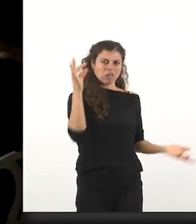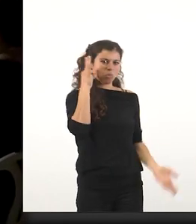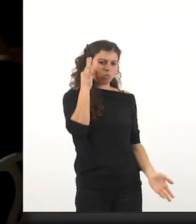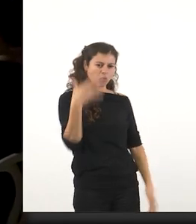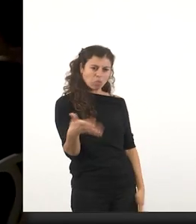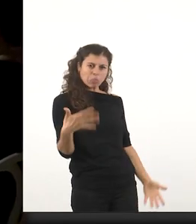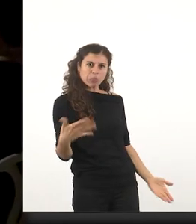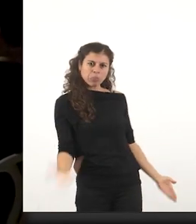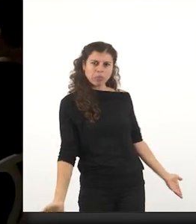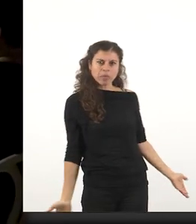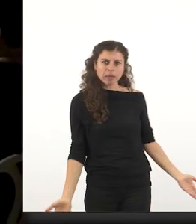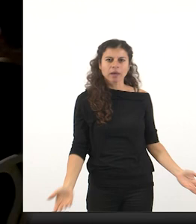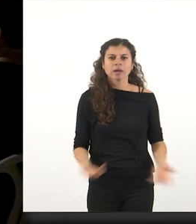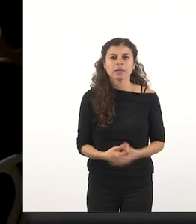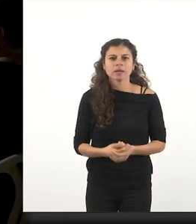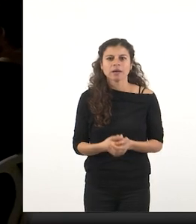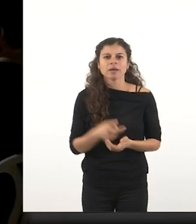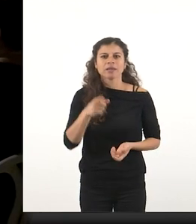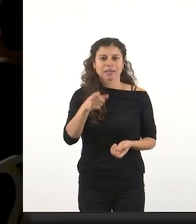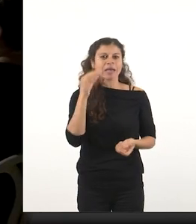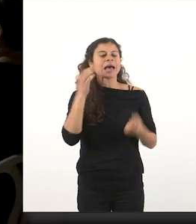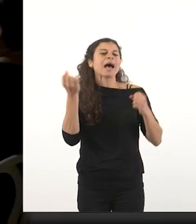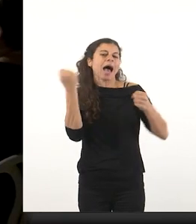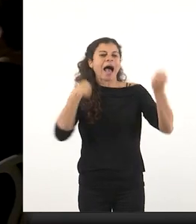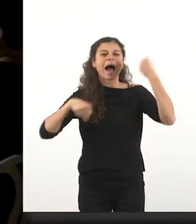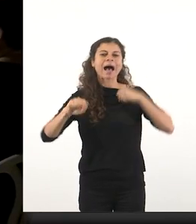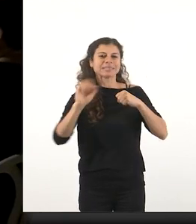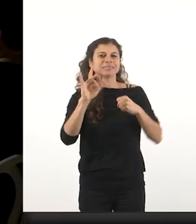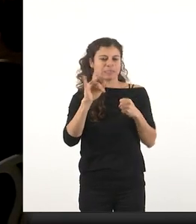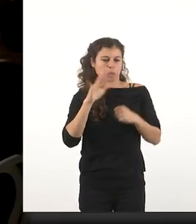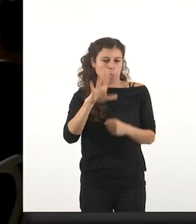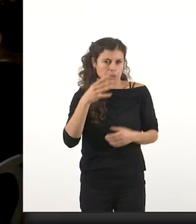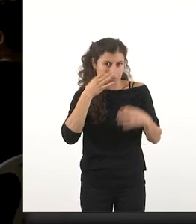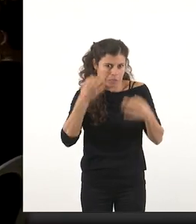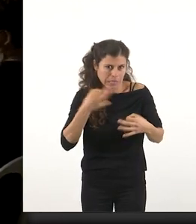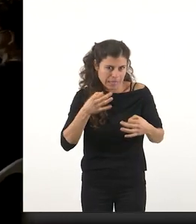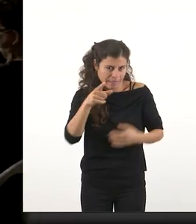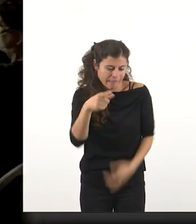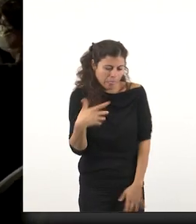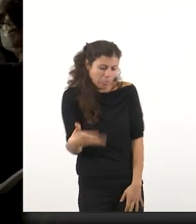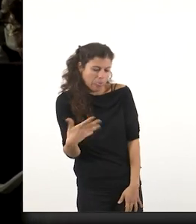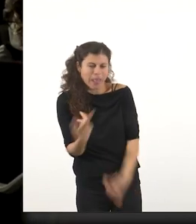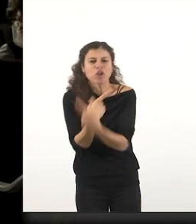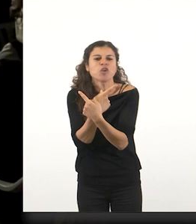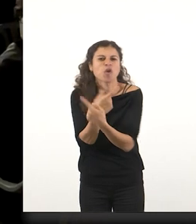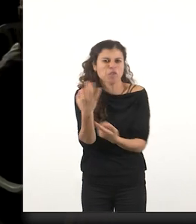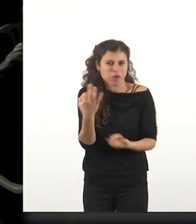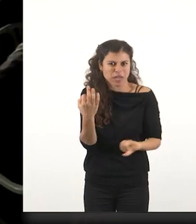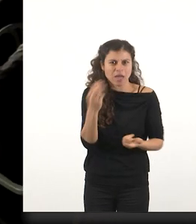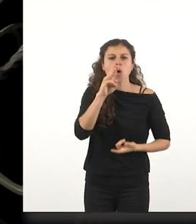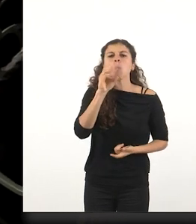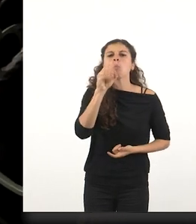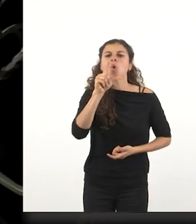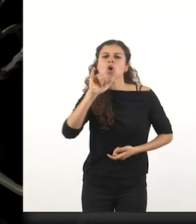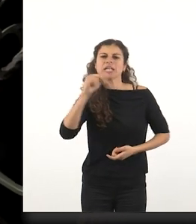mucho que sea actriz marinera, ¿eh o no? Por mucho que sea actriz, el deje que tiene esta de poligonera no se lo quita, vamos. ¿Y su novio qué es, tío? ¿Su novio es un poligonero igual que